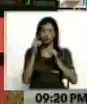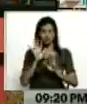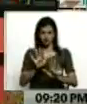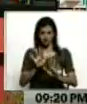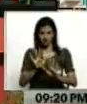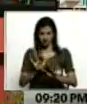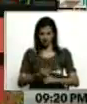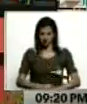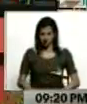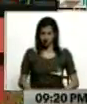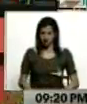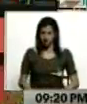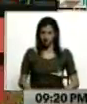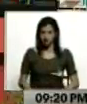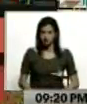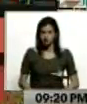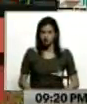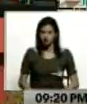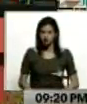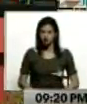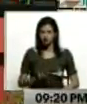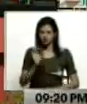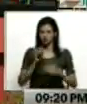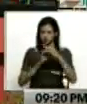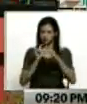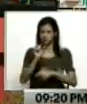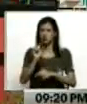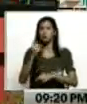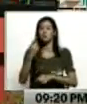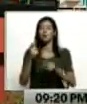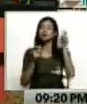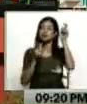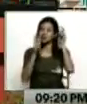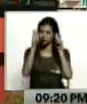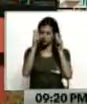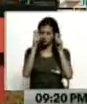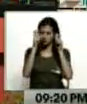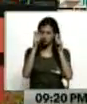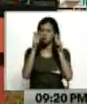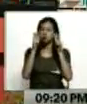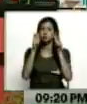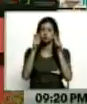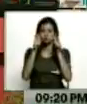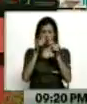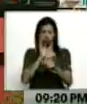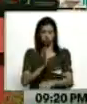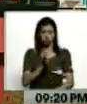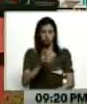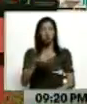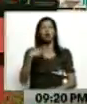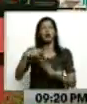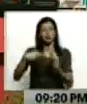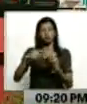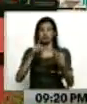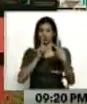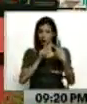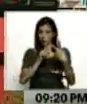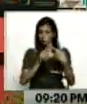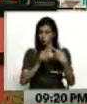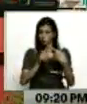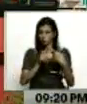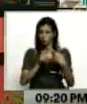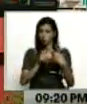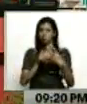comandante Hugo Chávez ya va primero comandante Chávez camino a la revolución